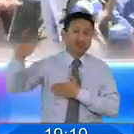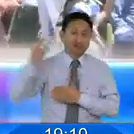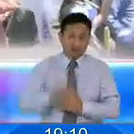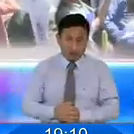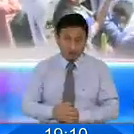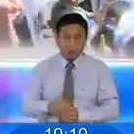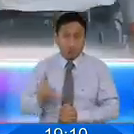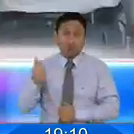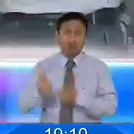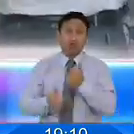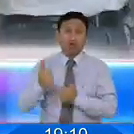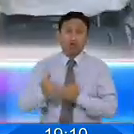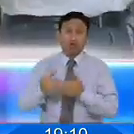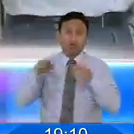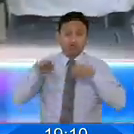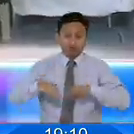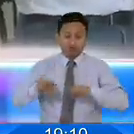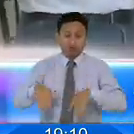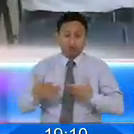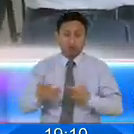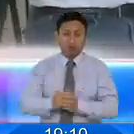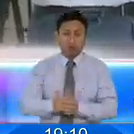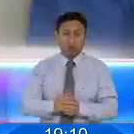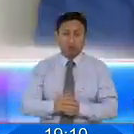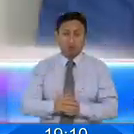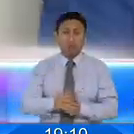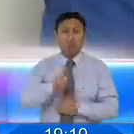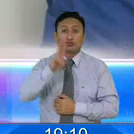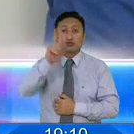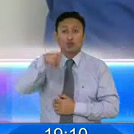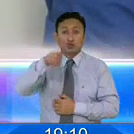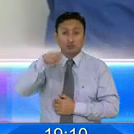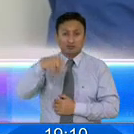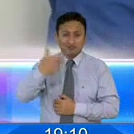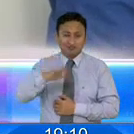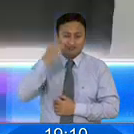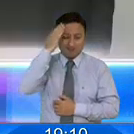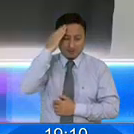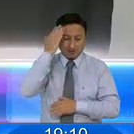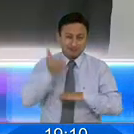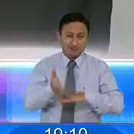las candidaturas en firme se conocerán aproximadamente en 2 meses antes del